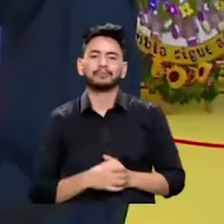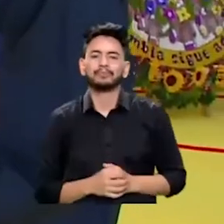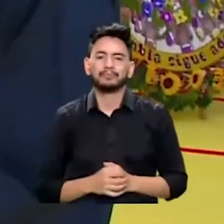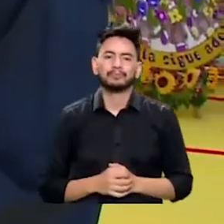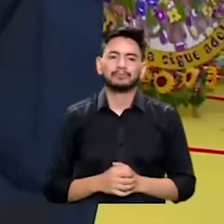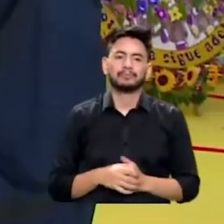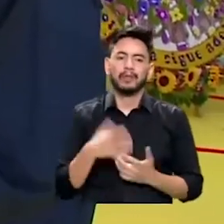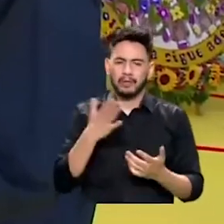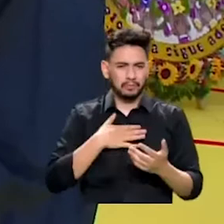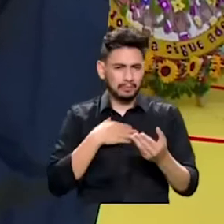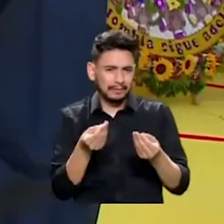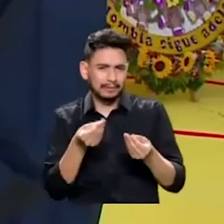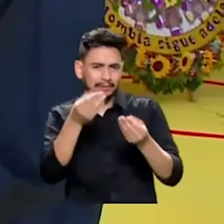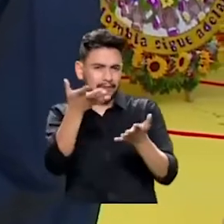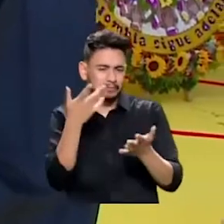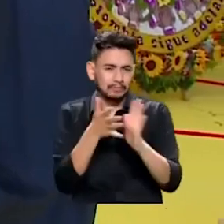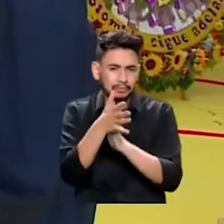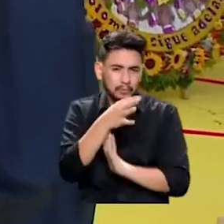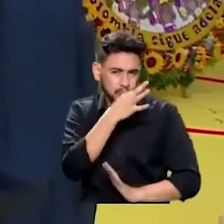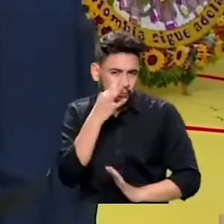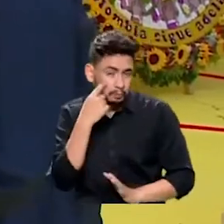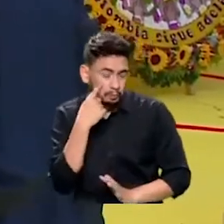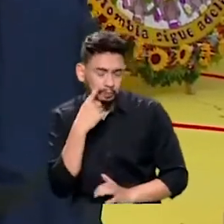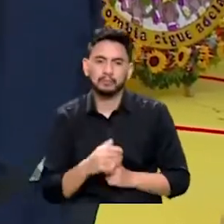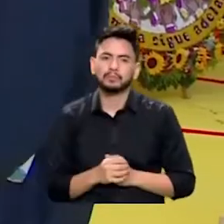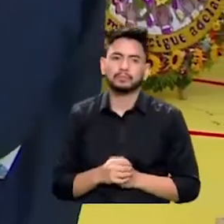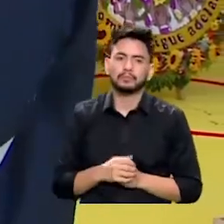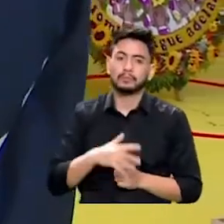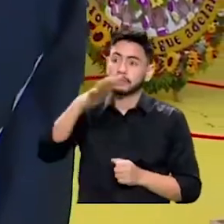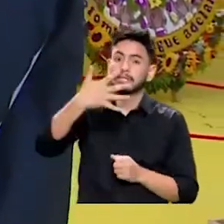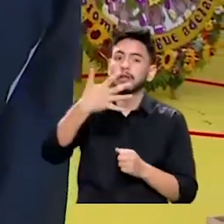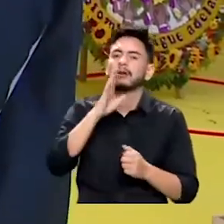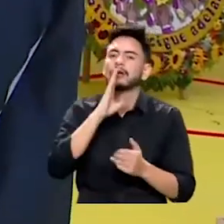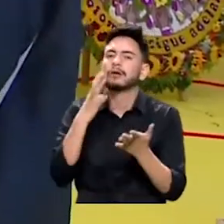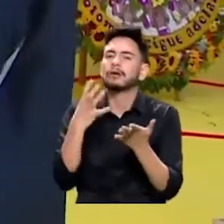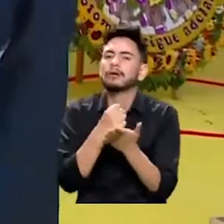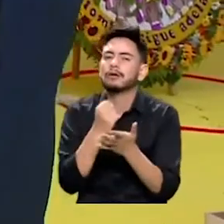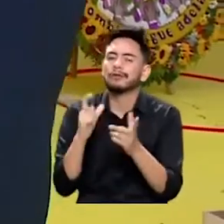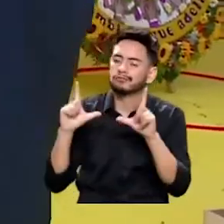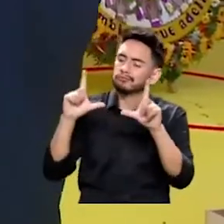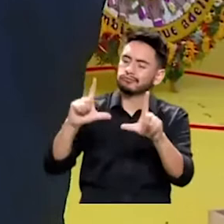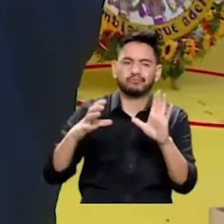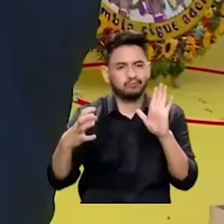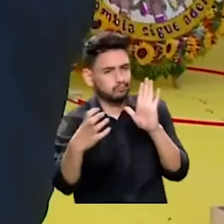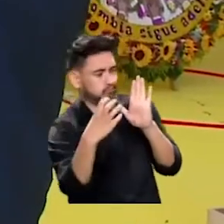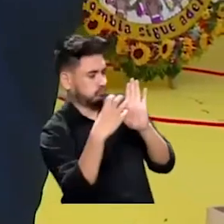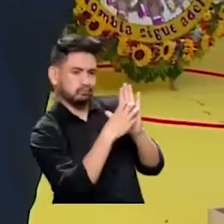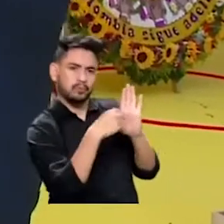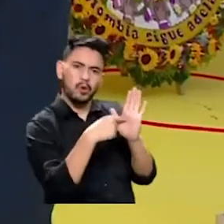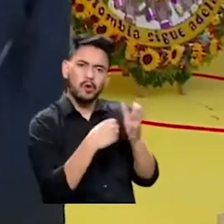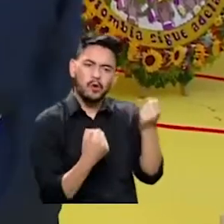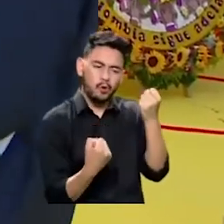No le vaya a decir a nadie. Quinto puesto, silleta emblemática. Número de contrato